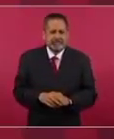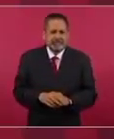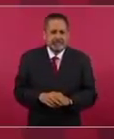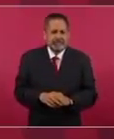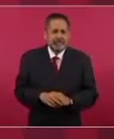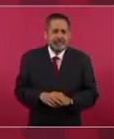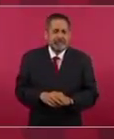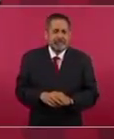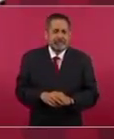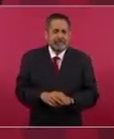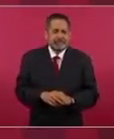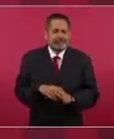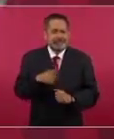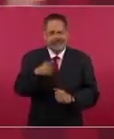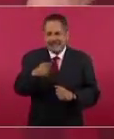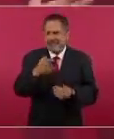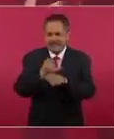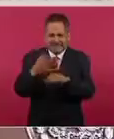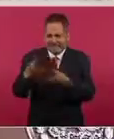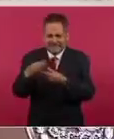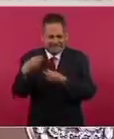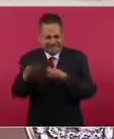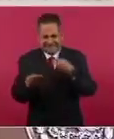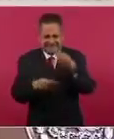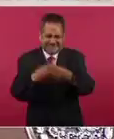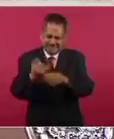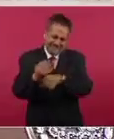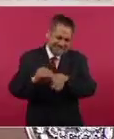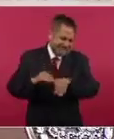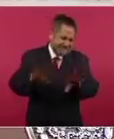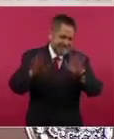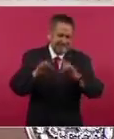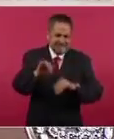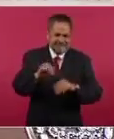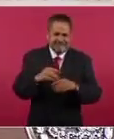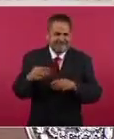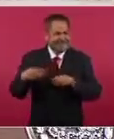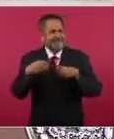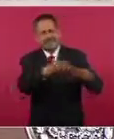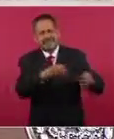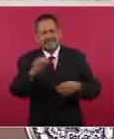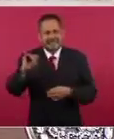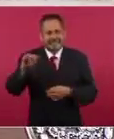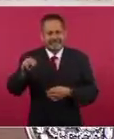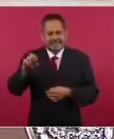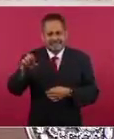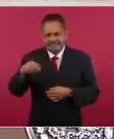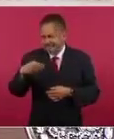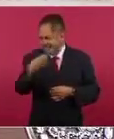Y deberían de entregar toda la información al INE,